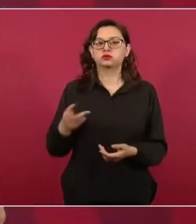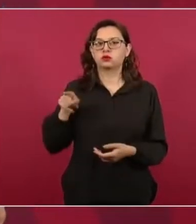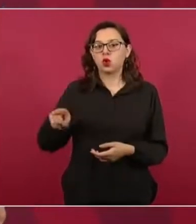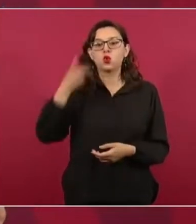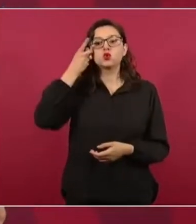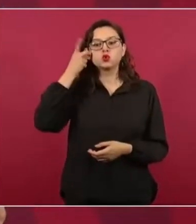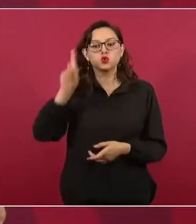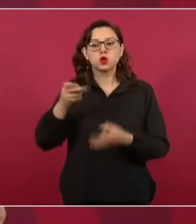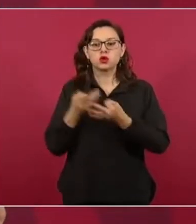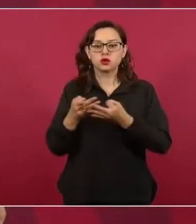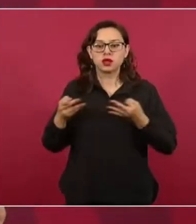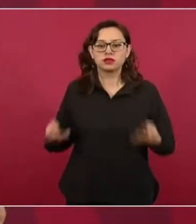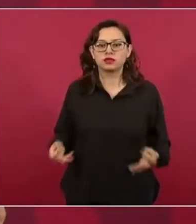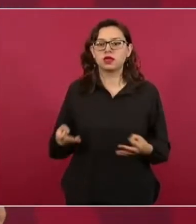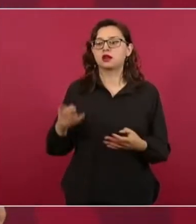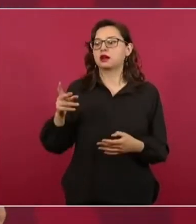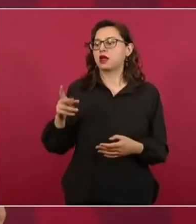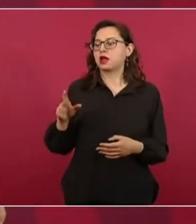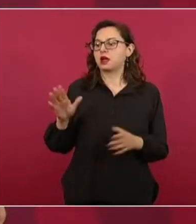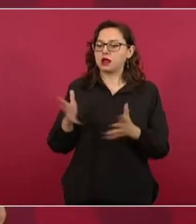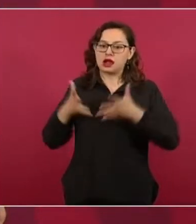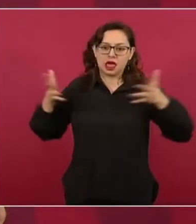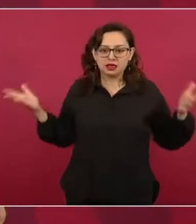ejidatarios, pequeños propietarios,